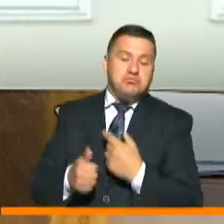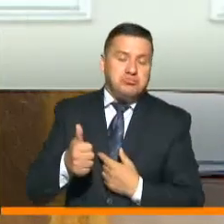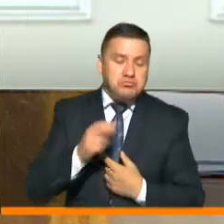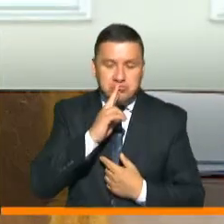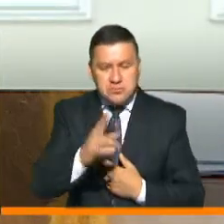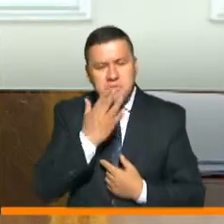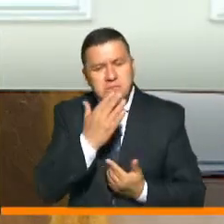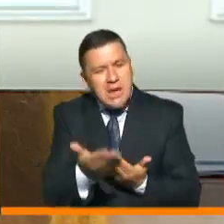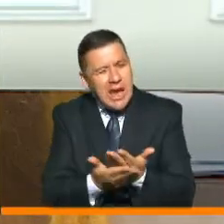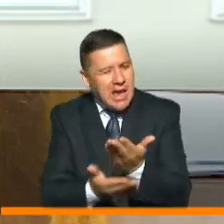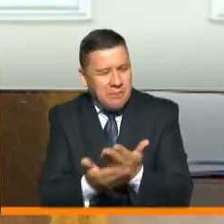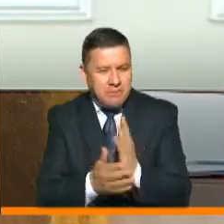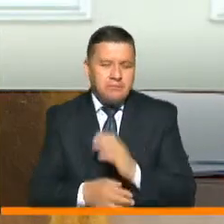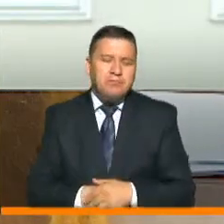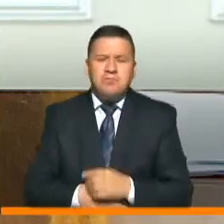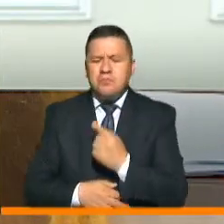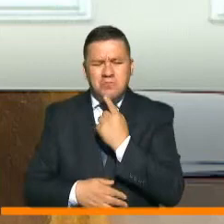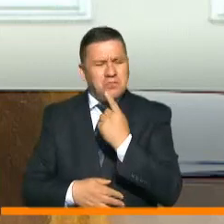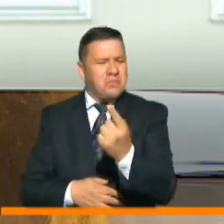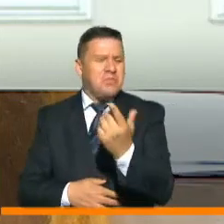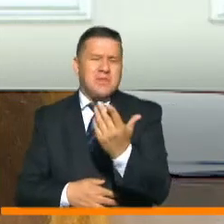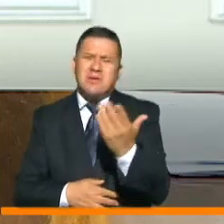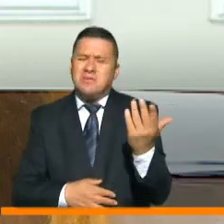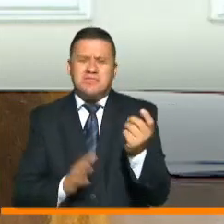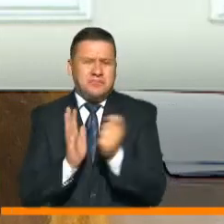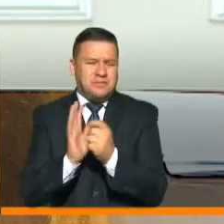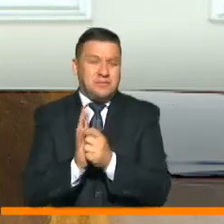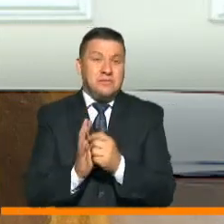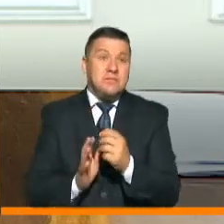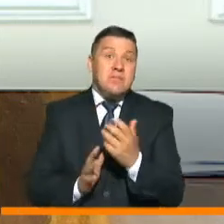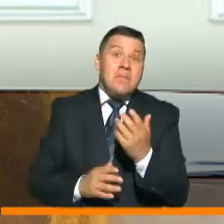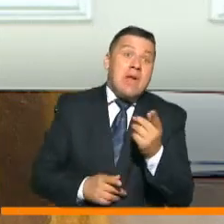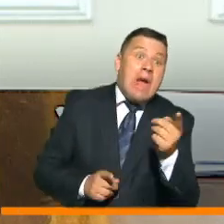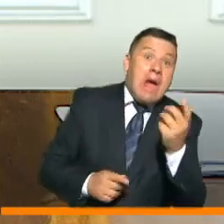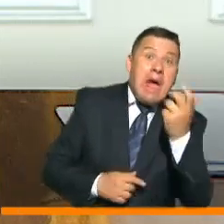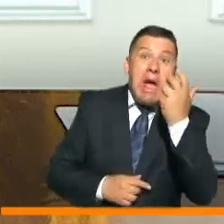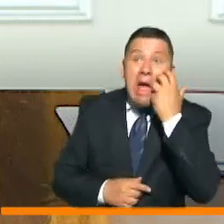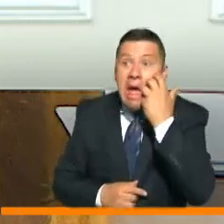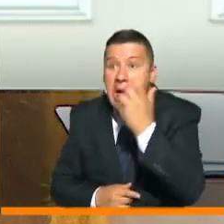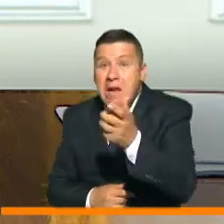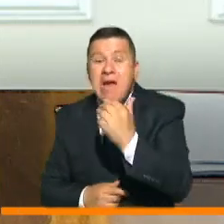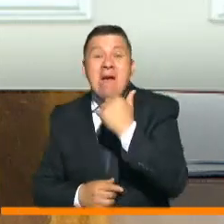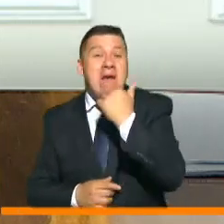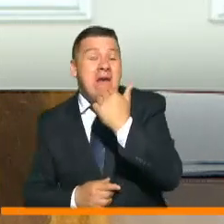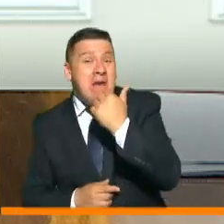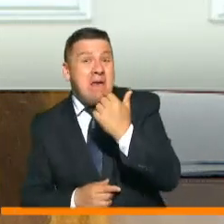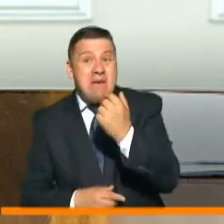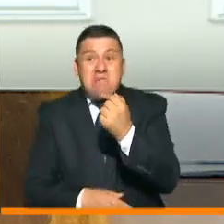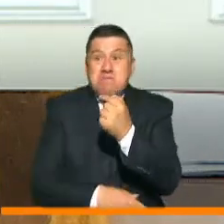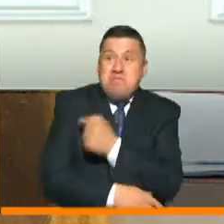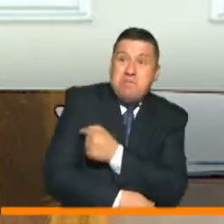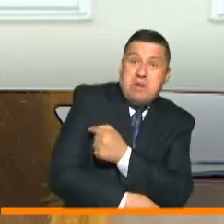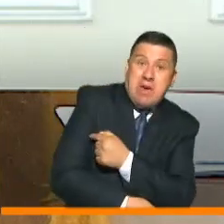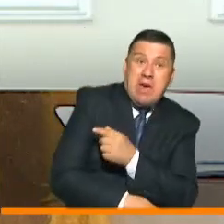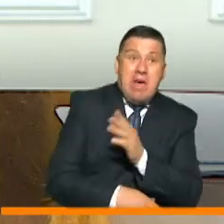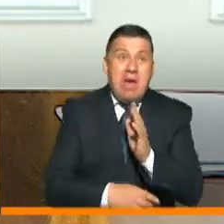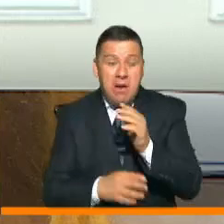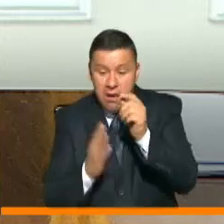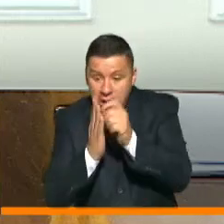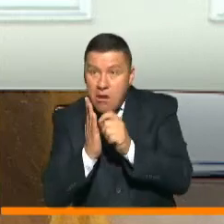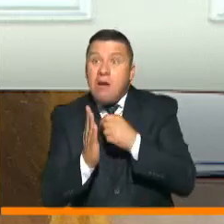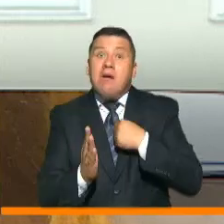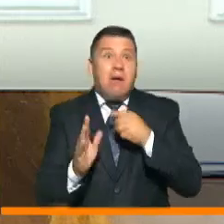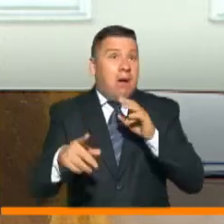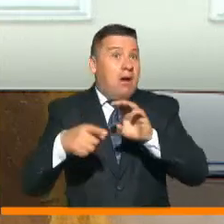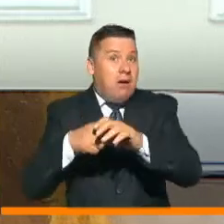ha recomendado, y lo hemos dicho también tantas veces, si hay síntomas y se tiene agendada la vacunación, lo